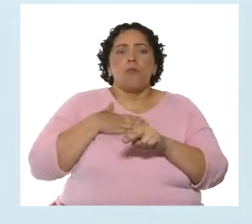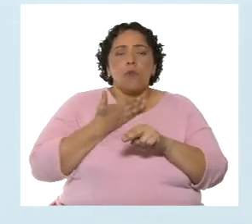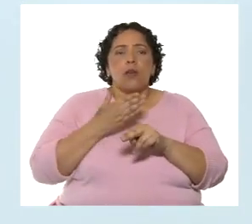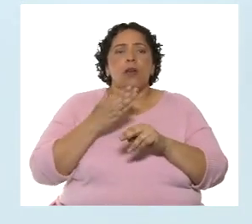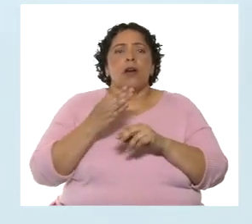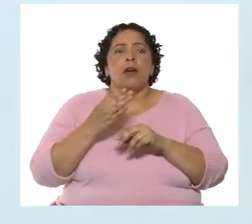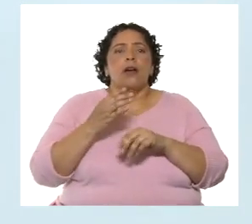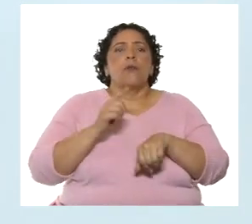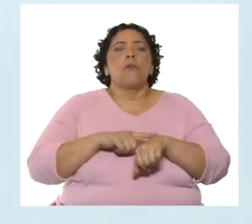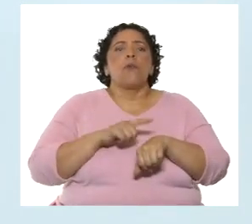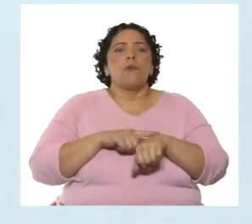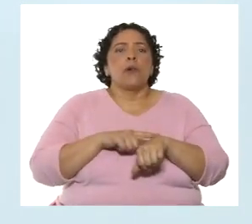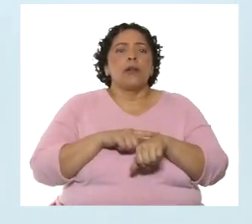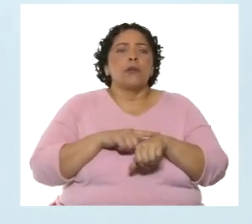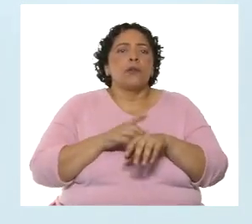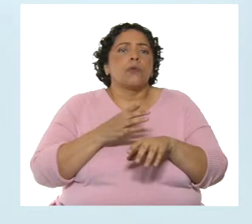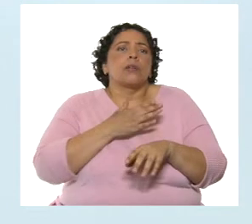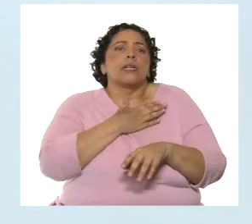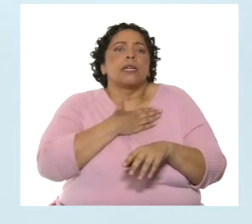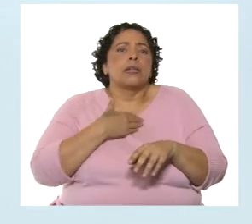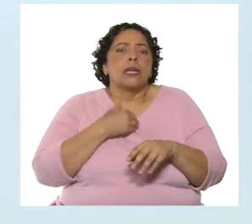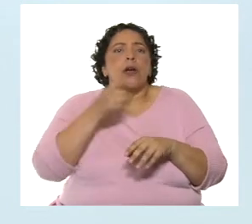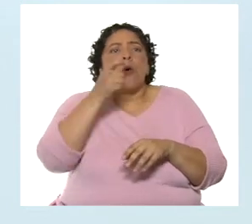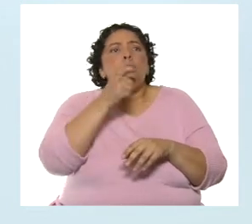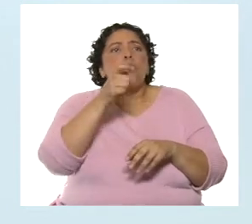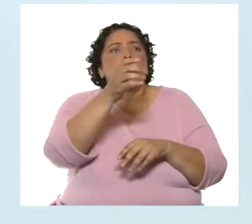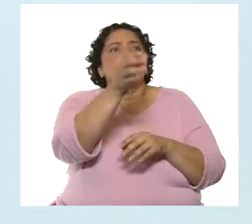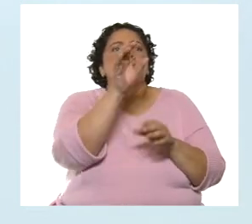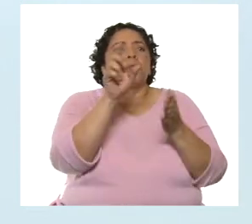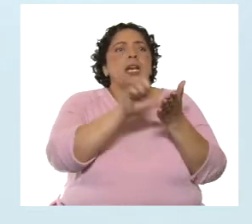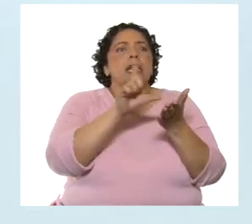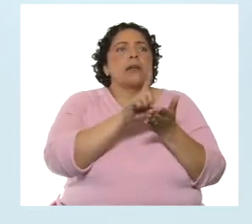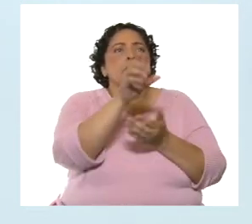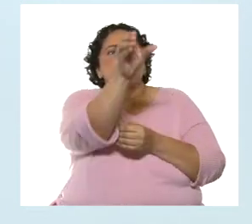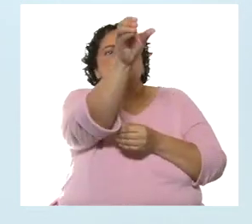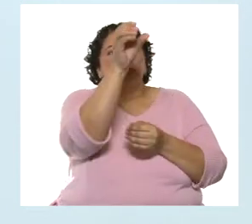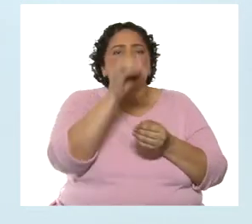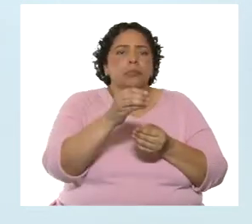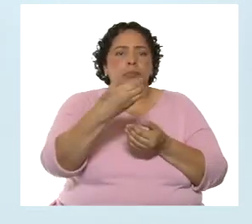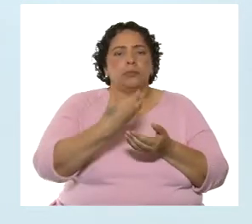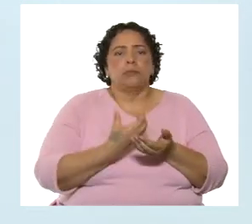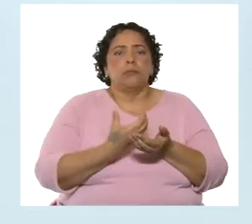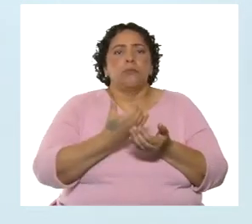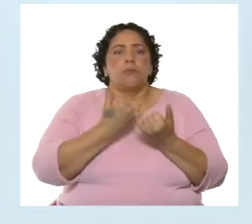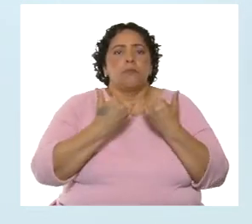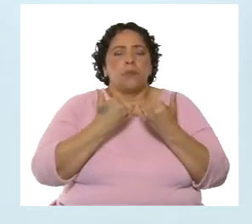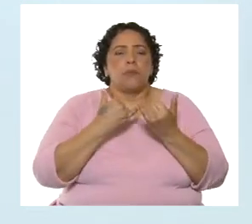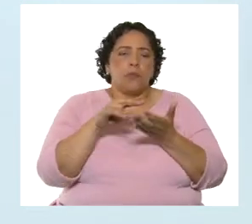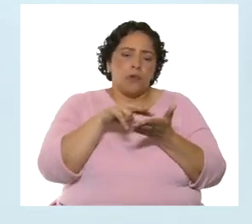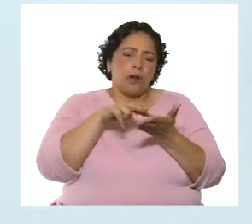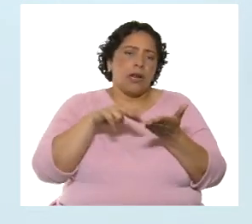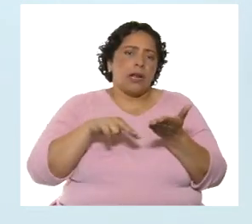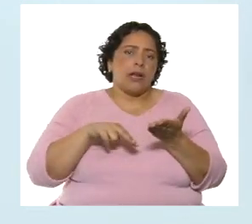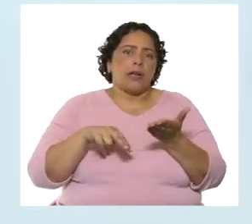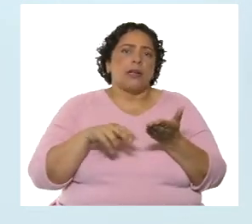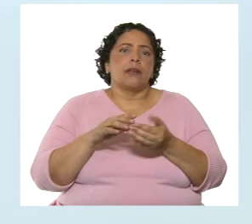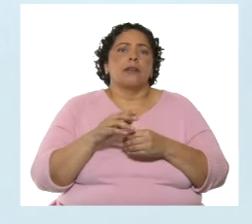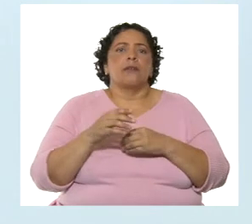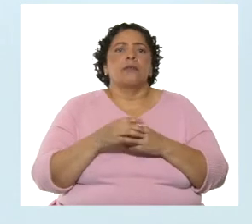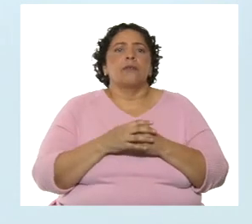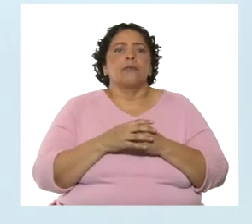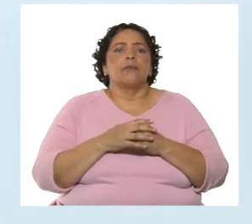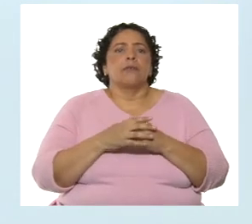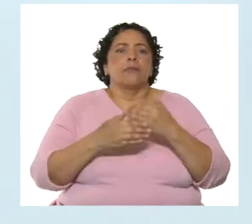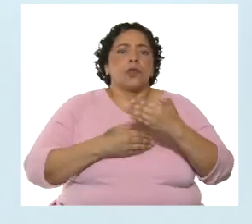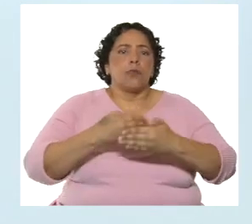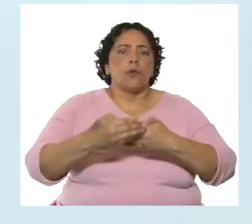ir en el momento destinado a ello a buscar ese libro de lectura para poder entonces realizar ese proceso de